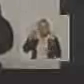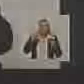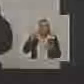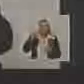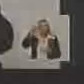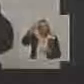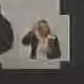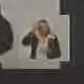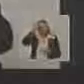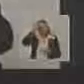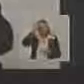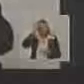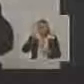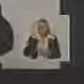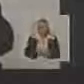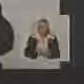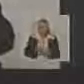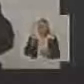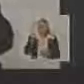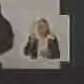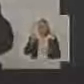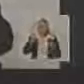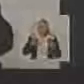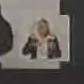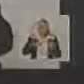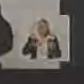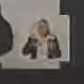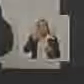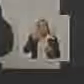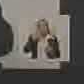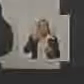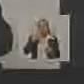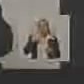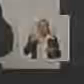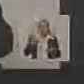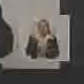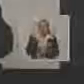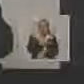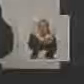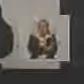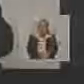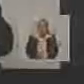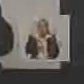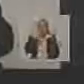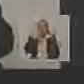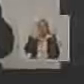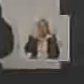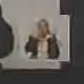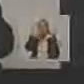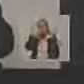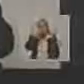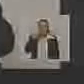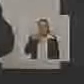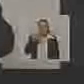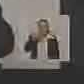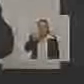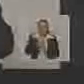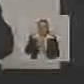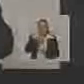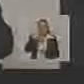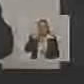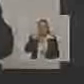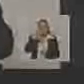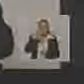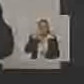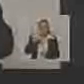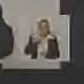mejores propuestas y que me den la oportunidad de cambiar la realidad de Benito Juárez a partir del próximo 1 de octubre. 10 segundos. Espero contar